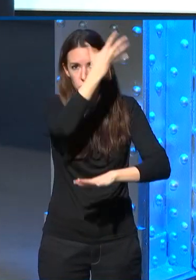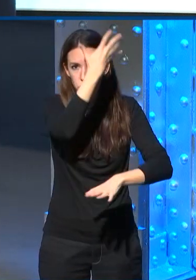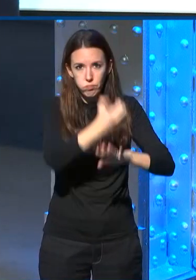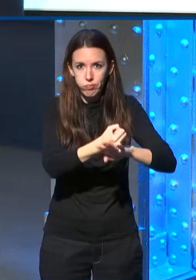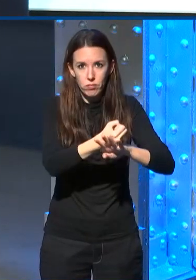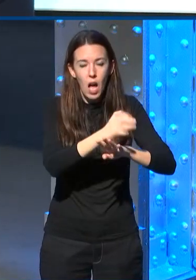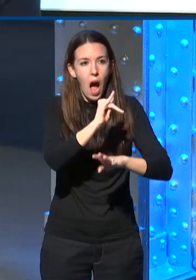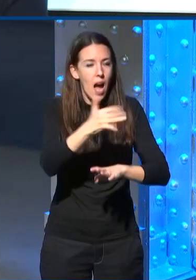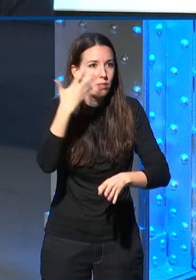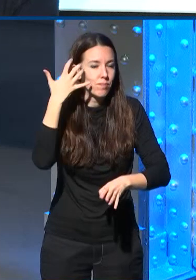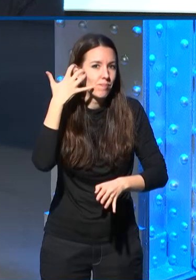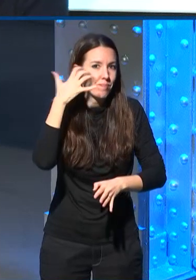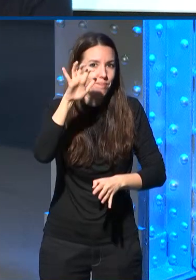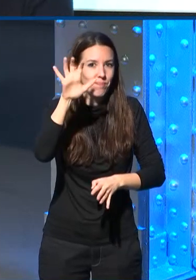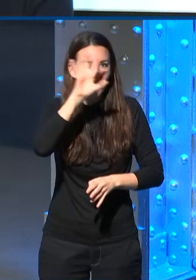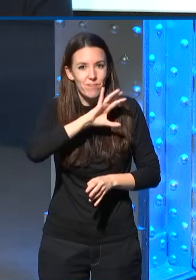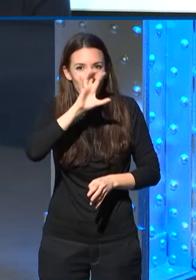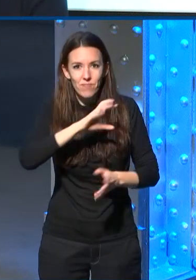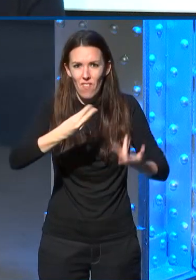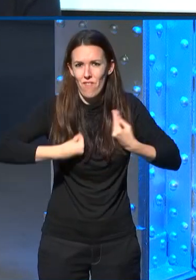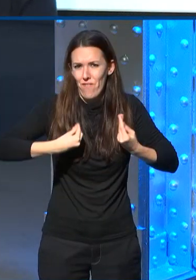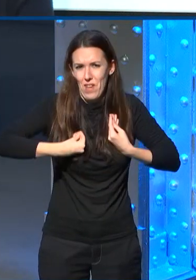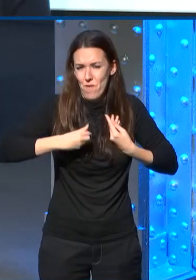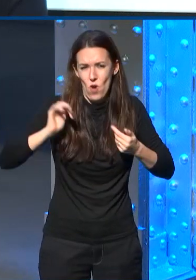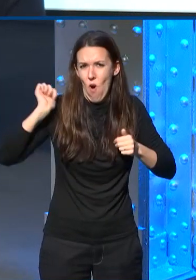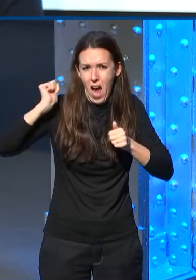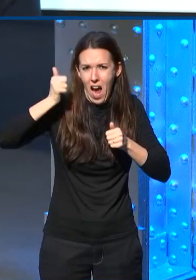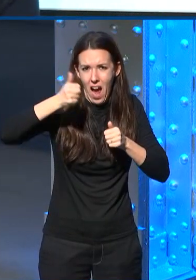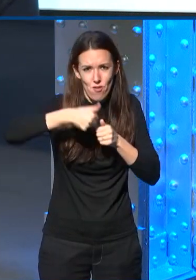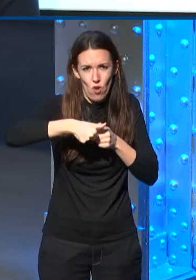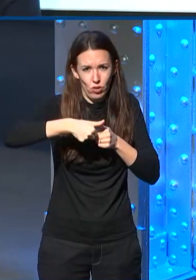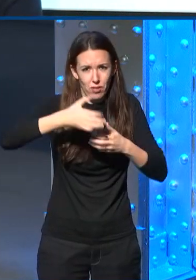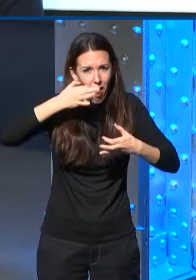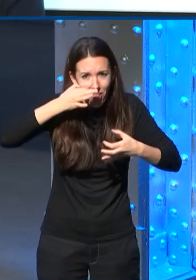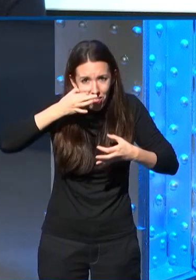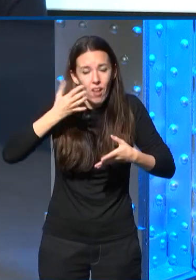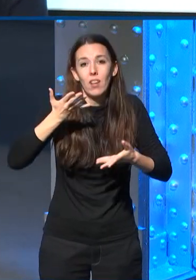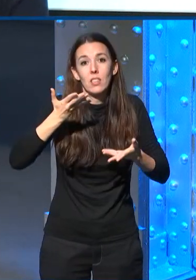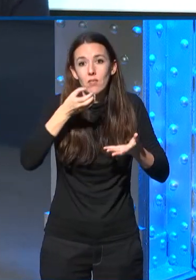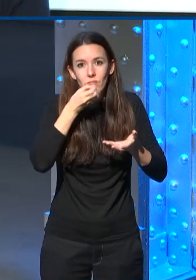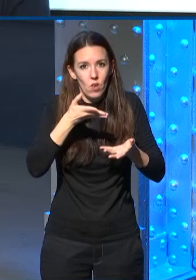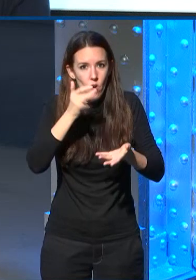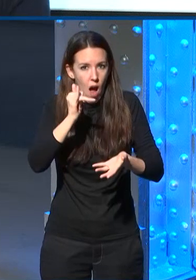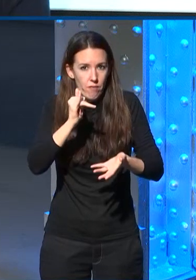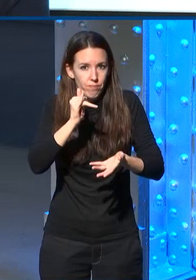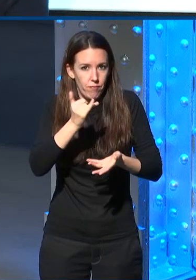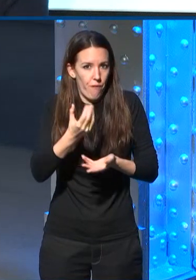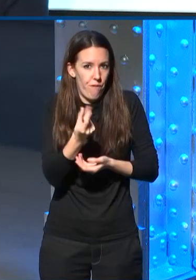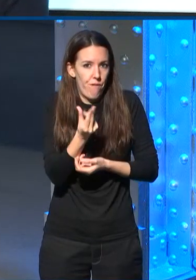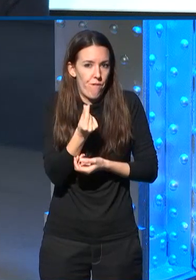con anécdotas que él vivió durante muchos años en directo y bueno, tiene un valor histórico.